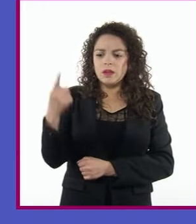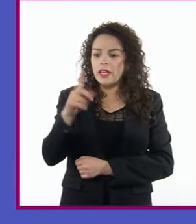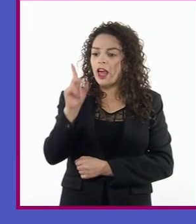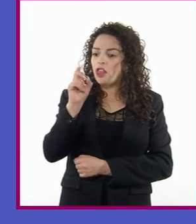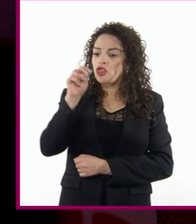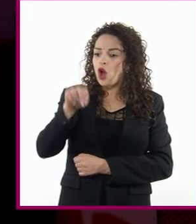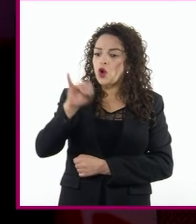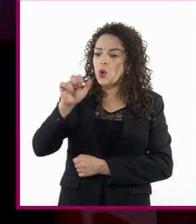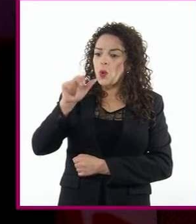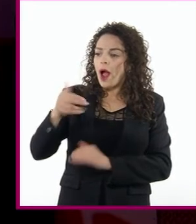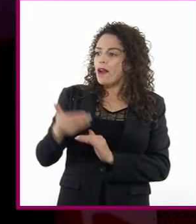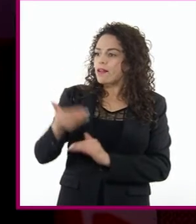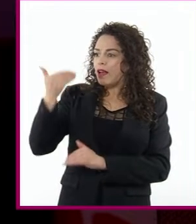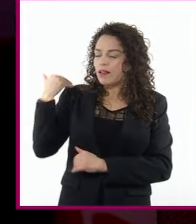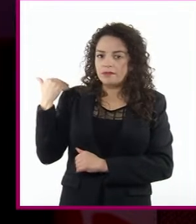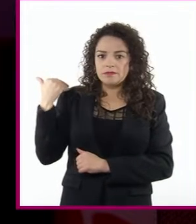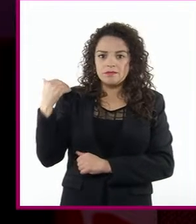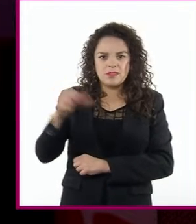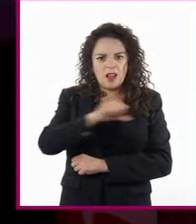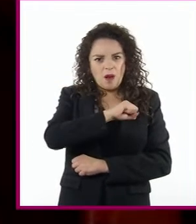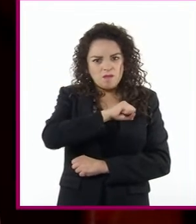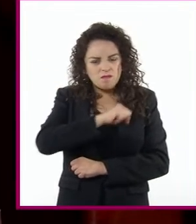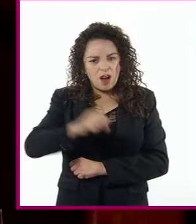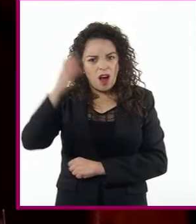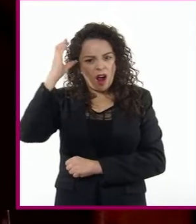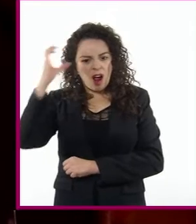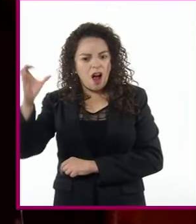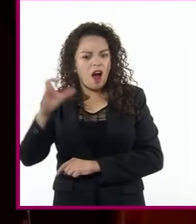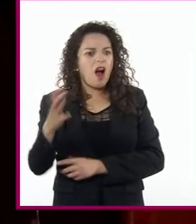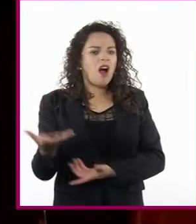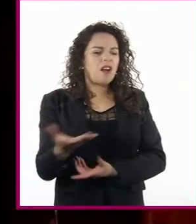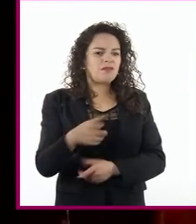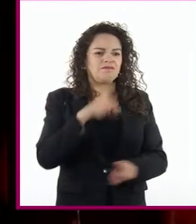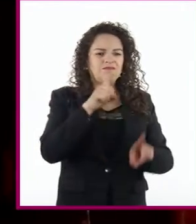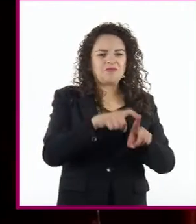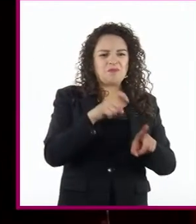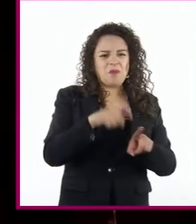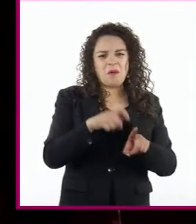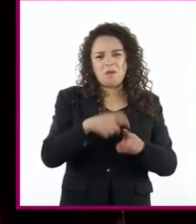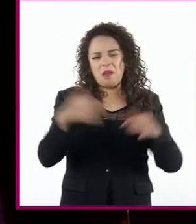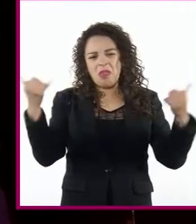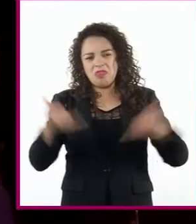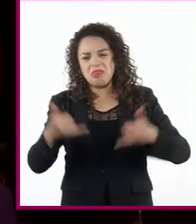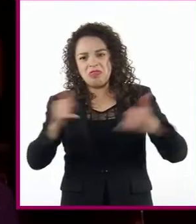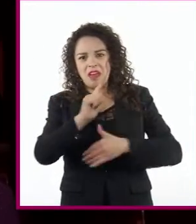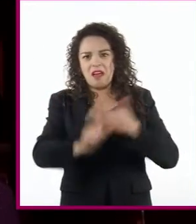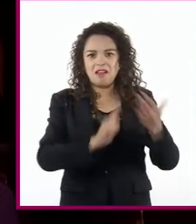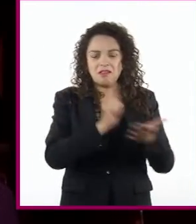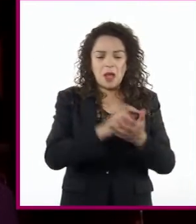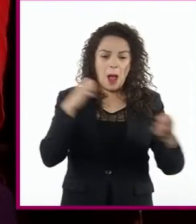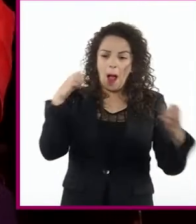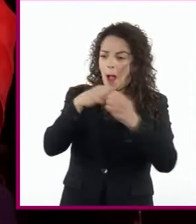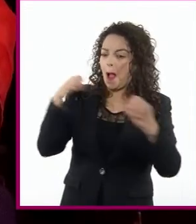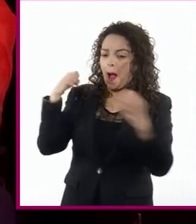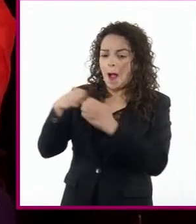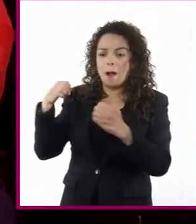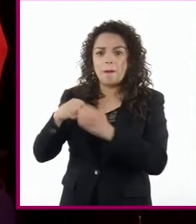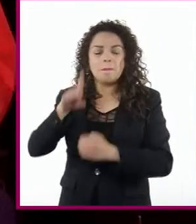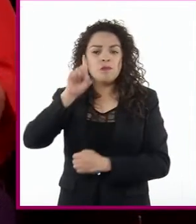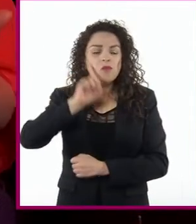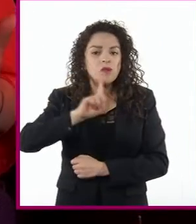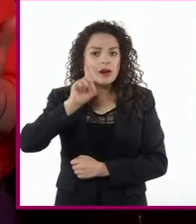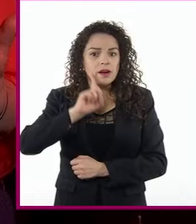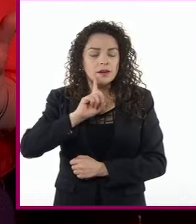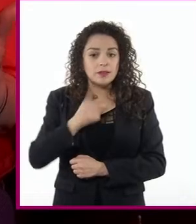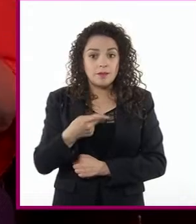anterior. Cometía atropellos, se burlaba de la ley, engañaba a mujeres. Sin embargo,